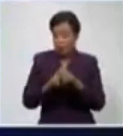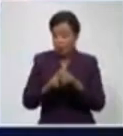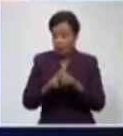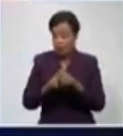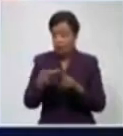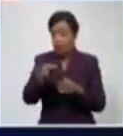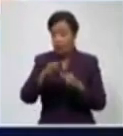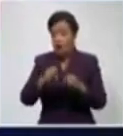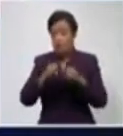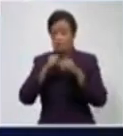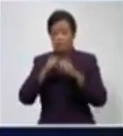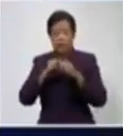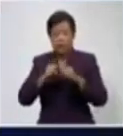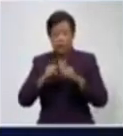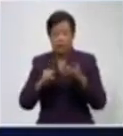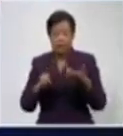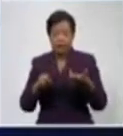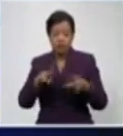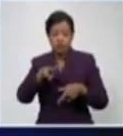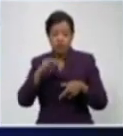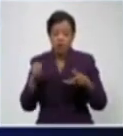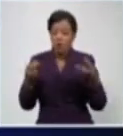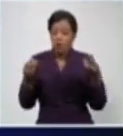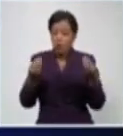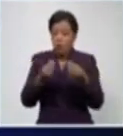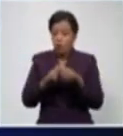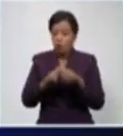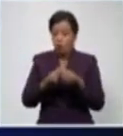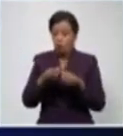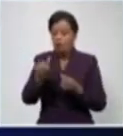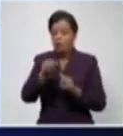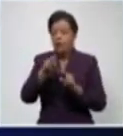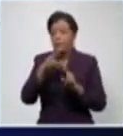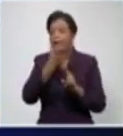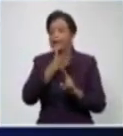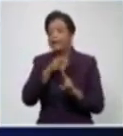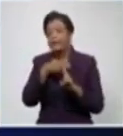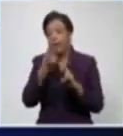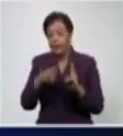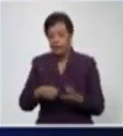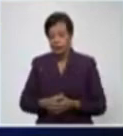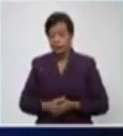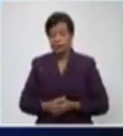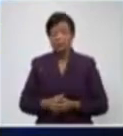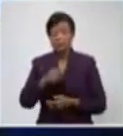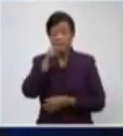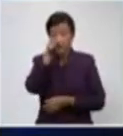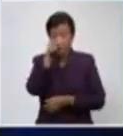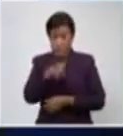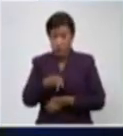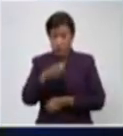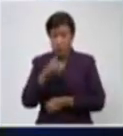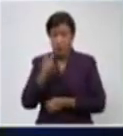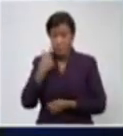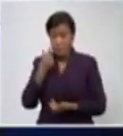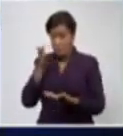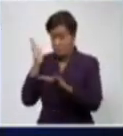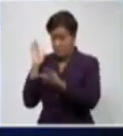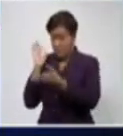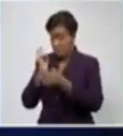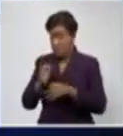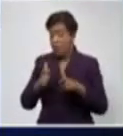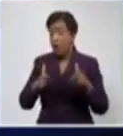refuerzo de sangre nueva para mantener vivo el show. Bueno, con esta persona, con la que les acabo de enseñar, afuera del